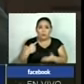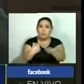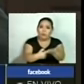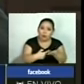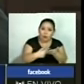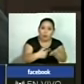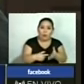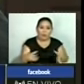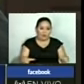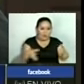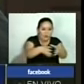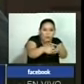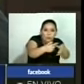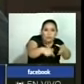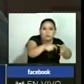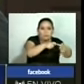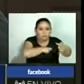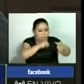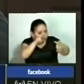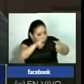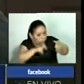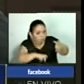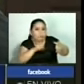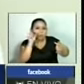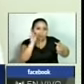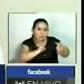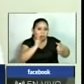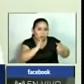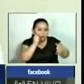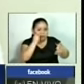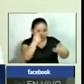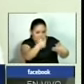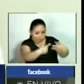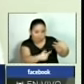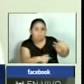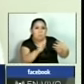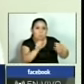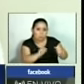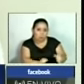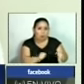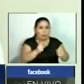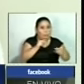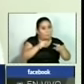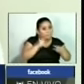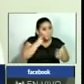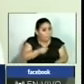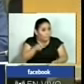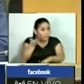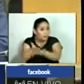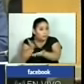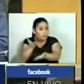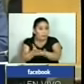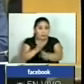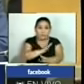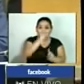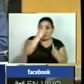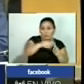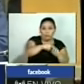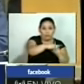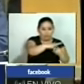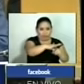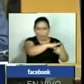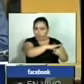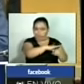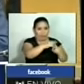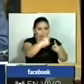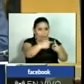comisión de antejuicio concluyó que sí existen los elementos necesarios de formación de causa para quitarle el fuero al